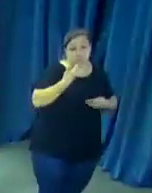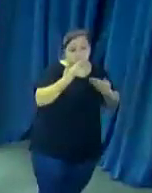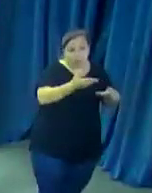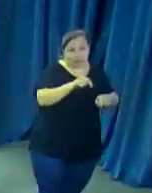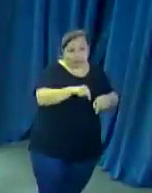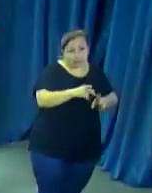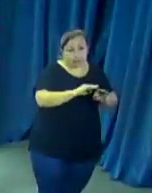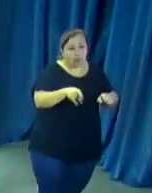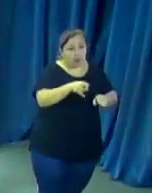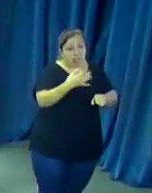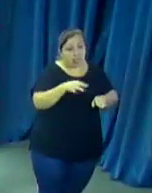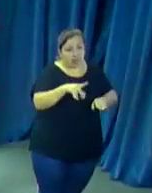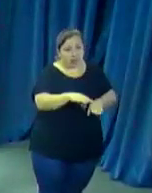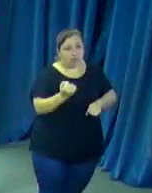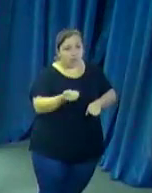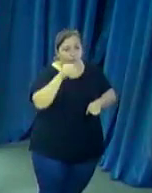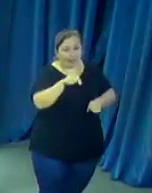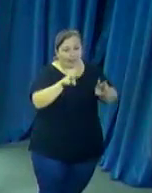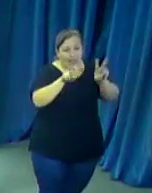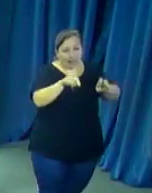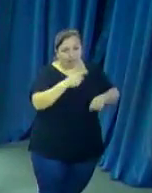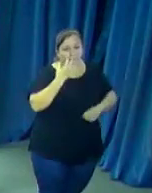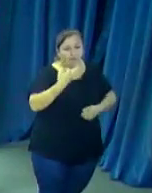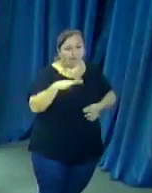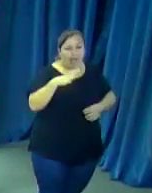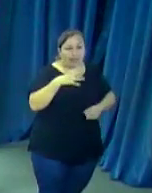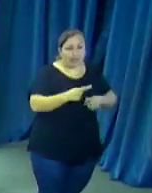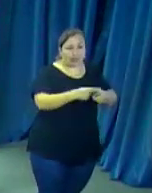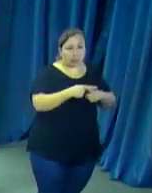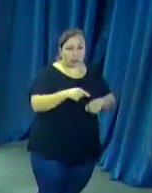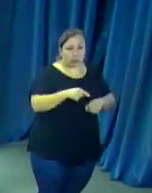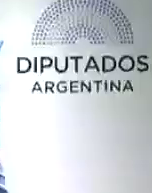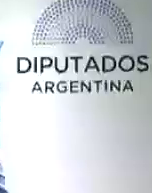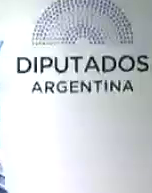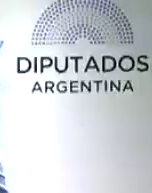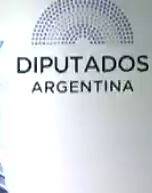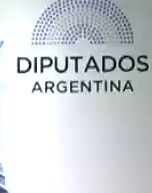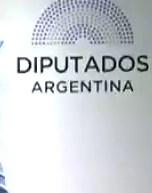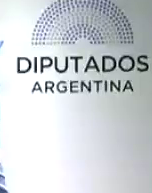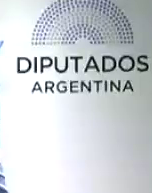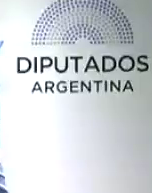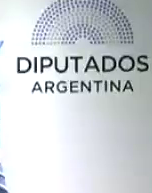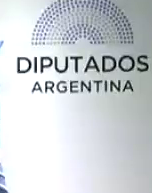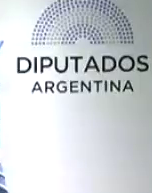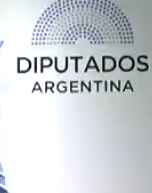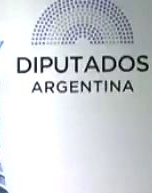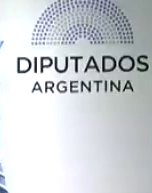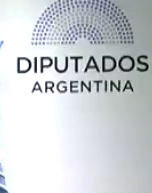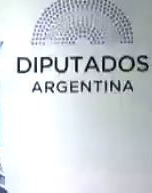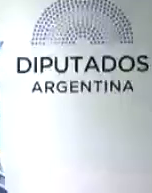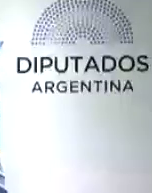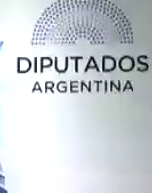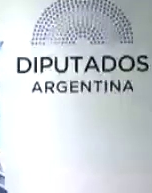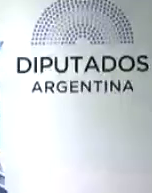una pata que falta discutir profundamente. Buenísimo. Acá teníamos otra pregunta acá